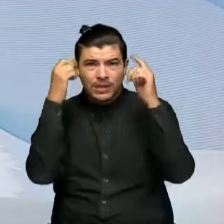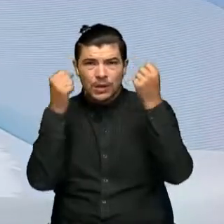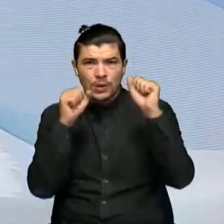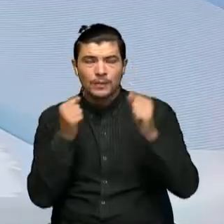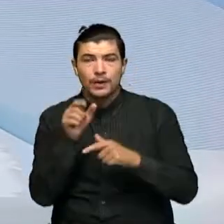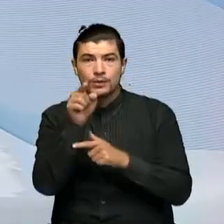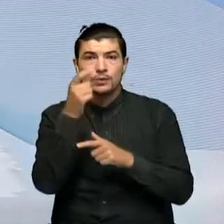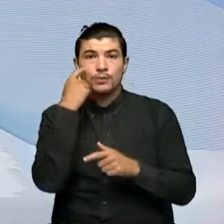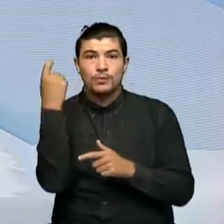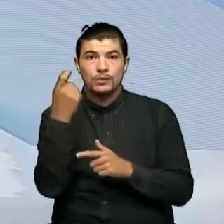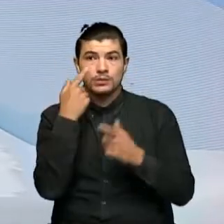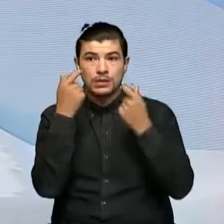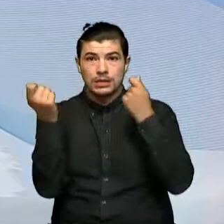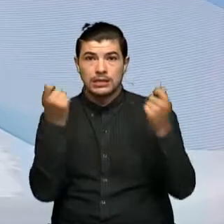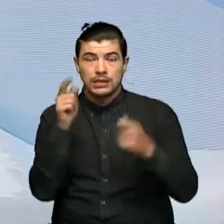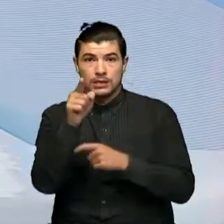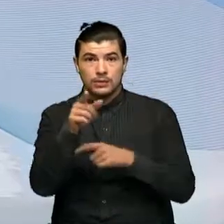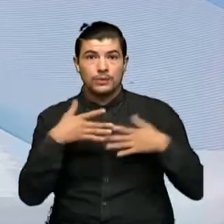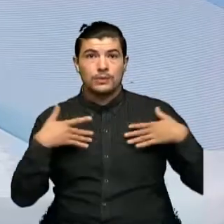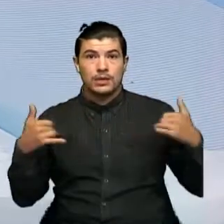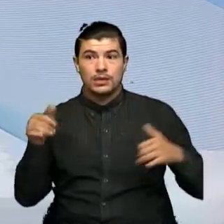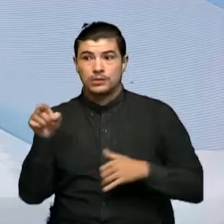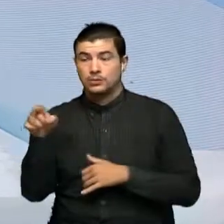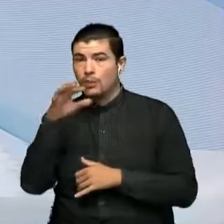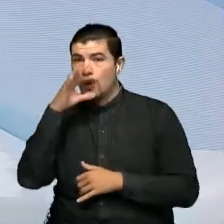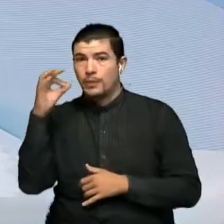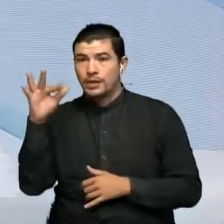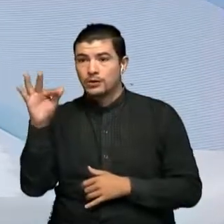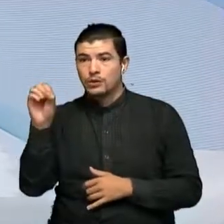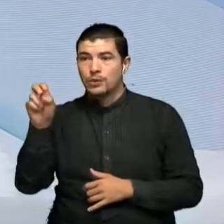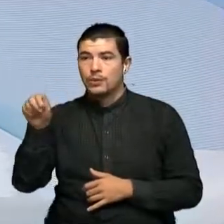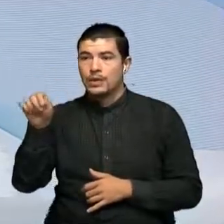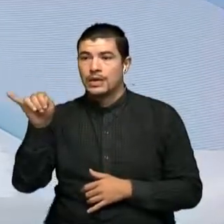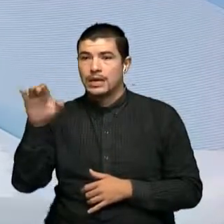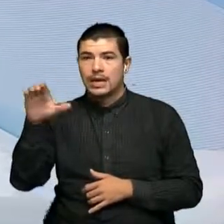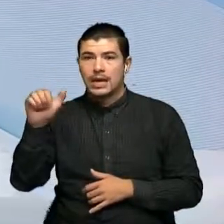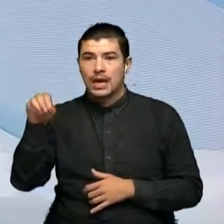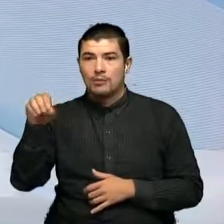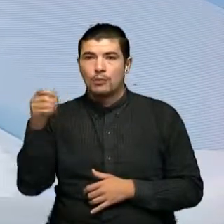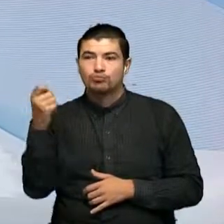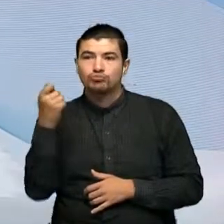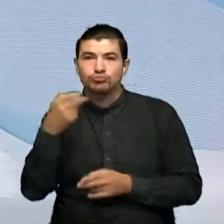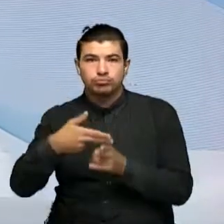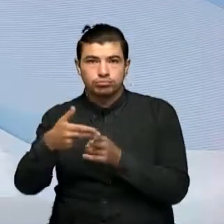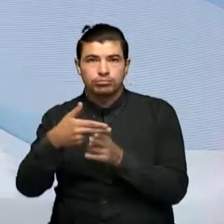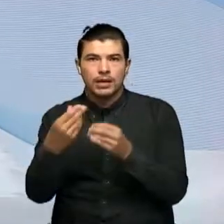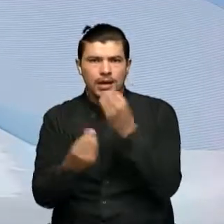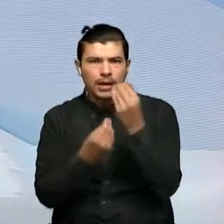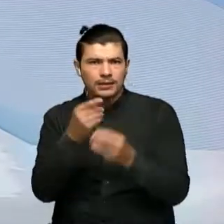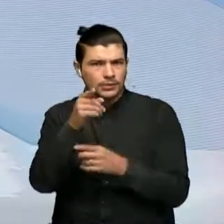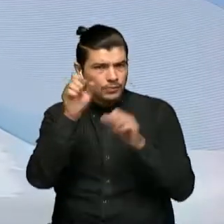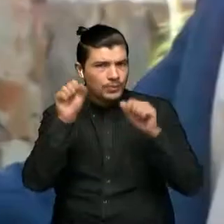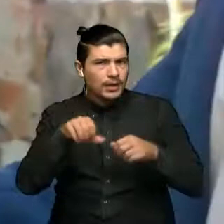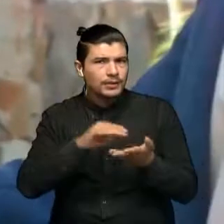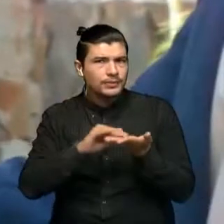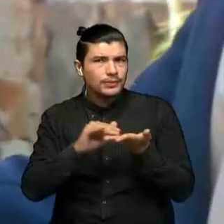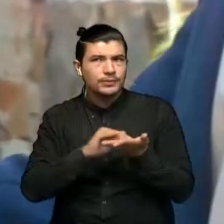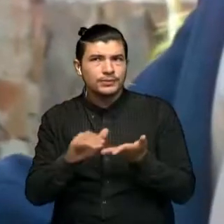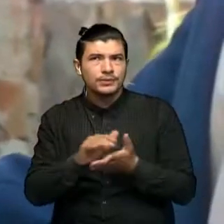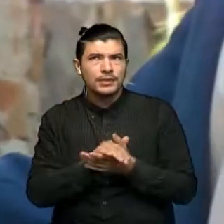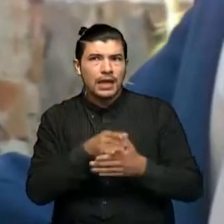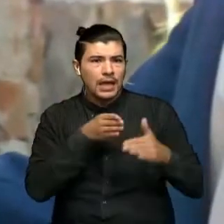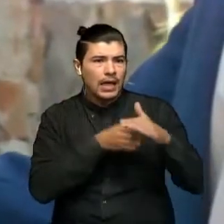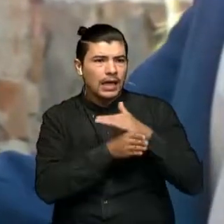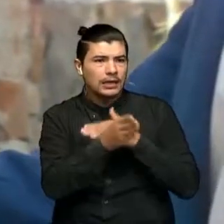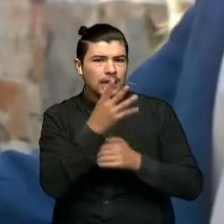buscando estrategias para ser feliz los seminarios de tónica amo que se realizan este fin de semana podrían ser la solución entras y sales